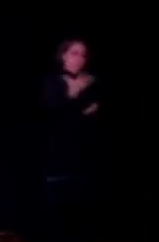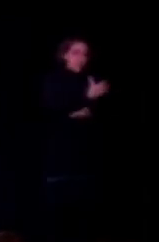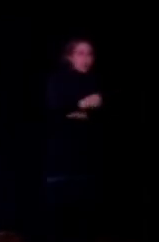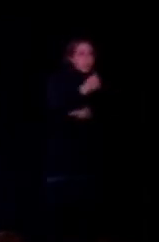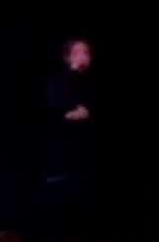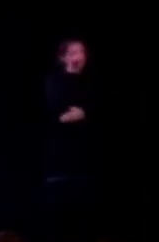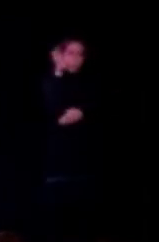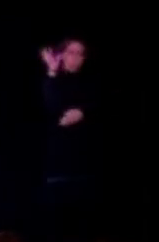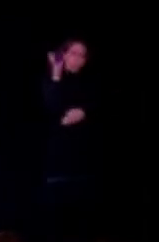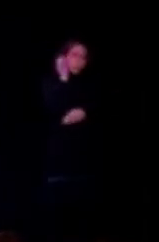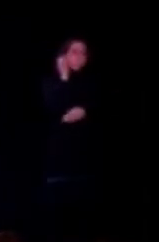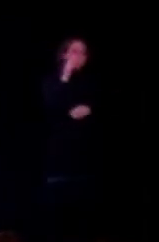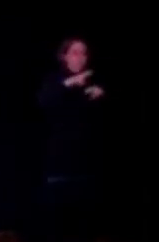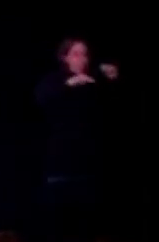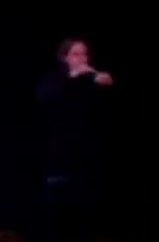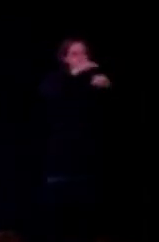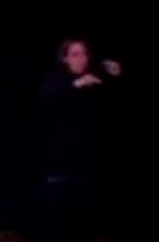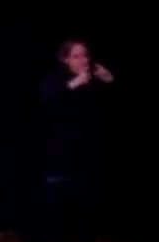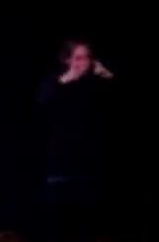vienen los retos